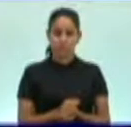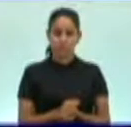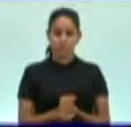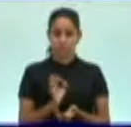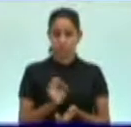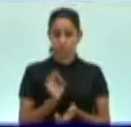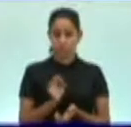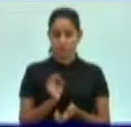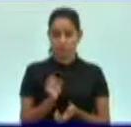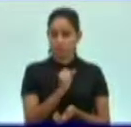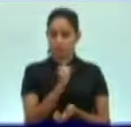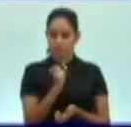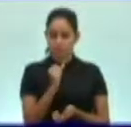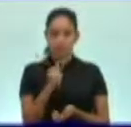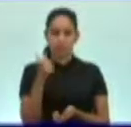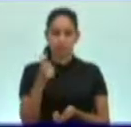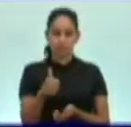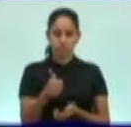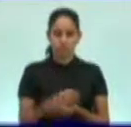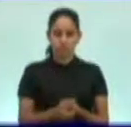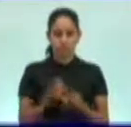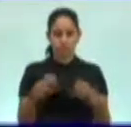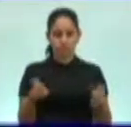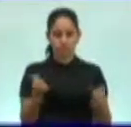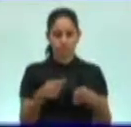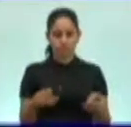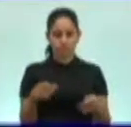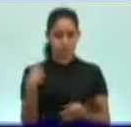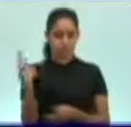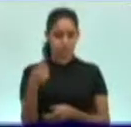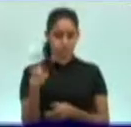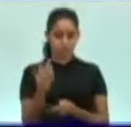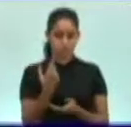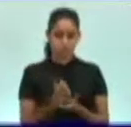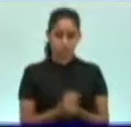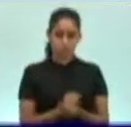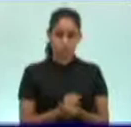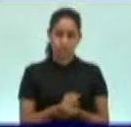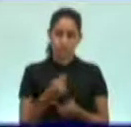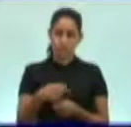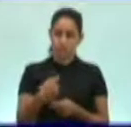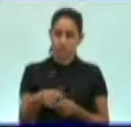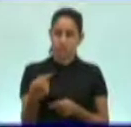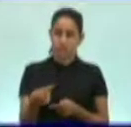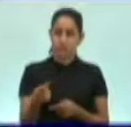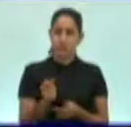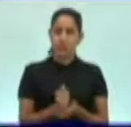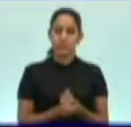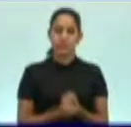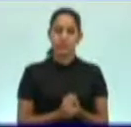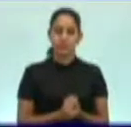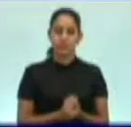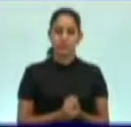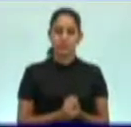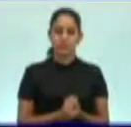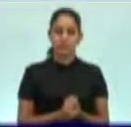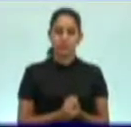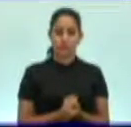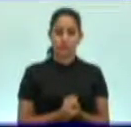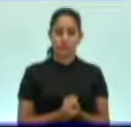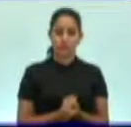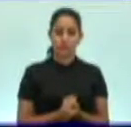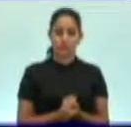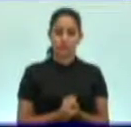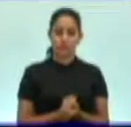de nivel educativo, educación media superior, pueda entonar todos los días esta marcha